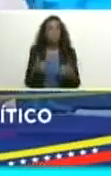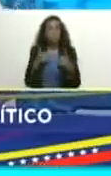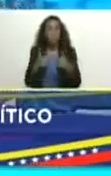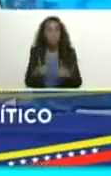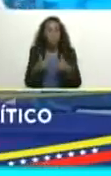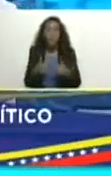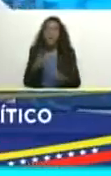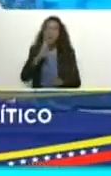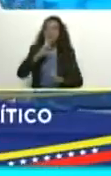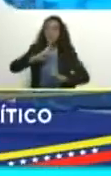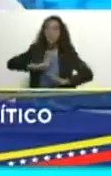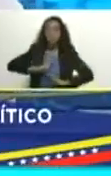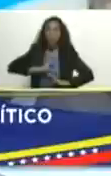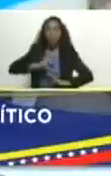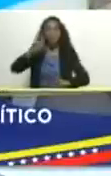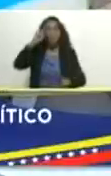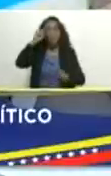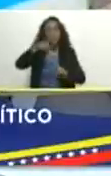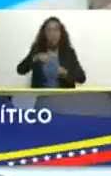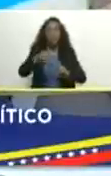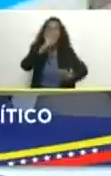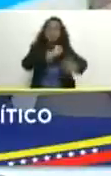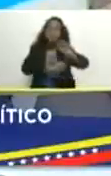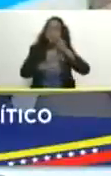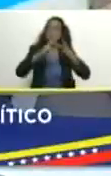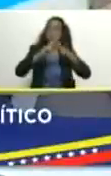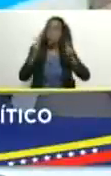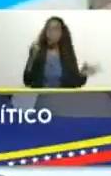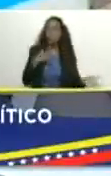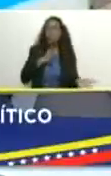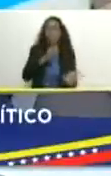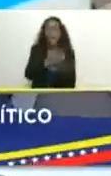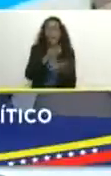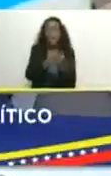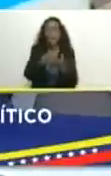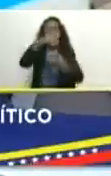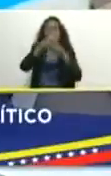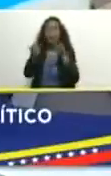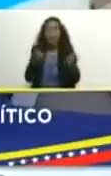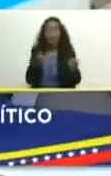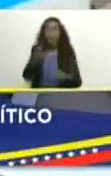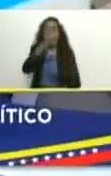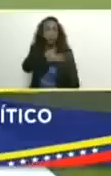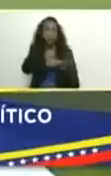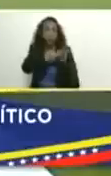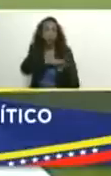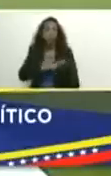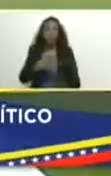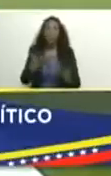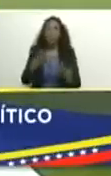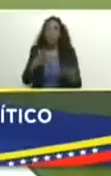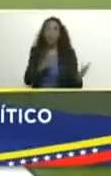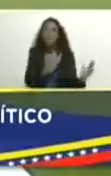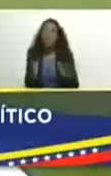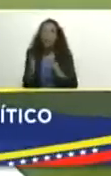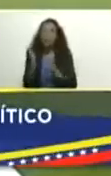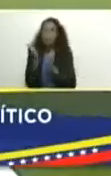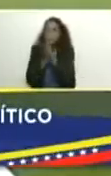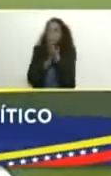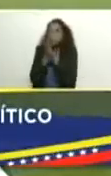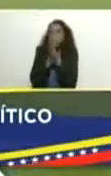dar grandes resultados para la paz, la tranquilidad, el funcionamiento de la sociedad, para desarticular cualquier plan.